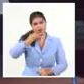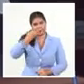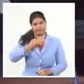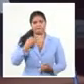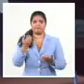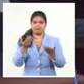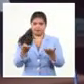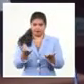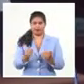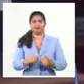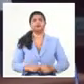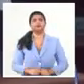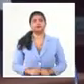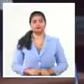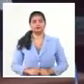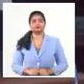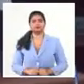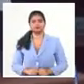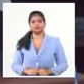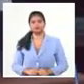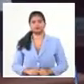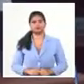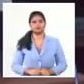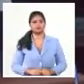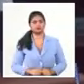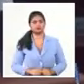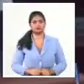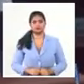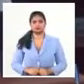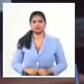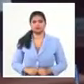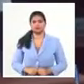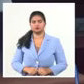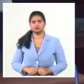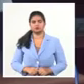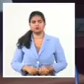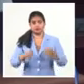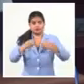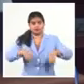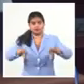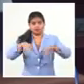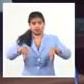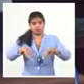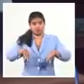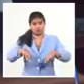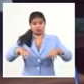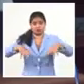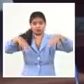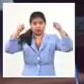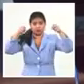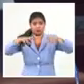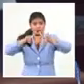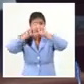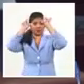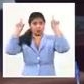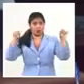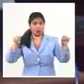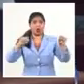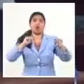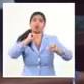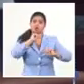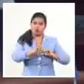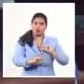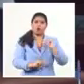sistemática, actualizada, en varios momentos del día por los diferentes medios sobre cuál es la situación que va presentando el país